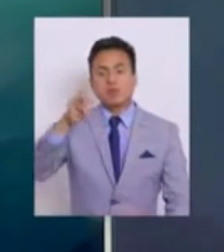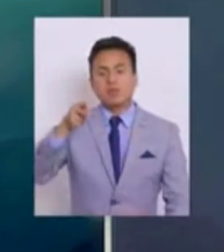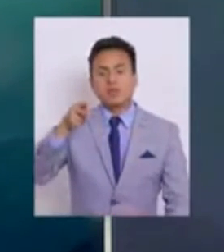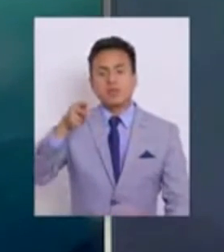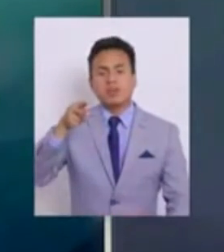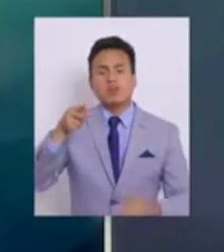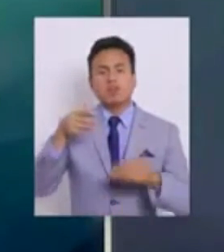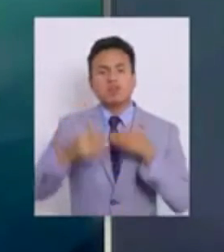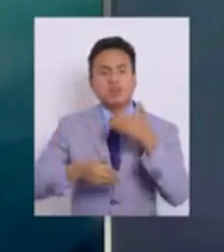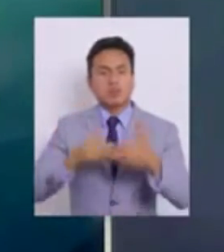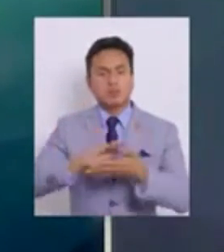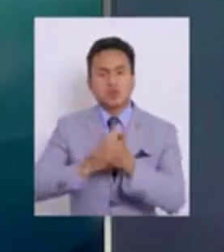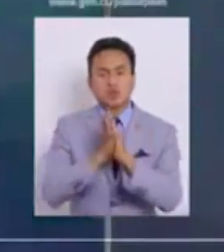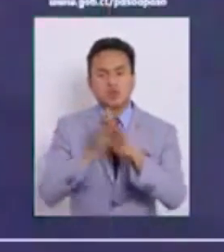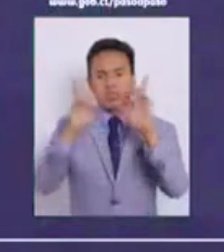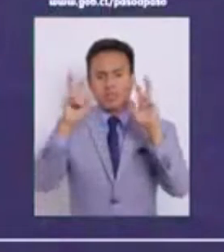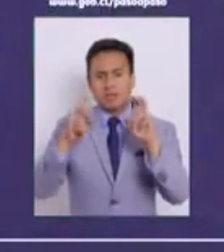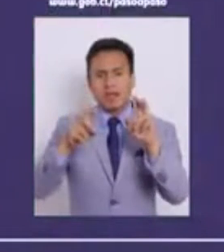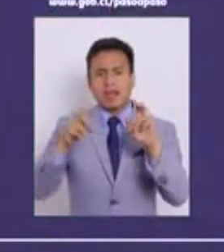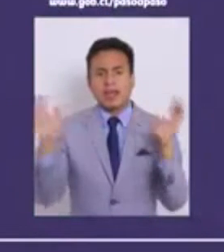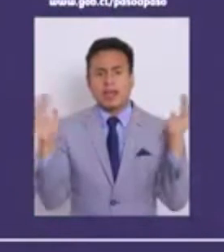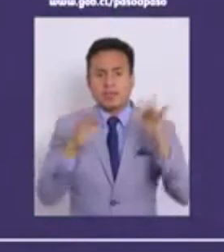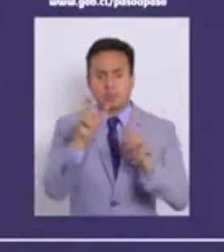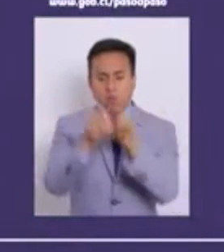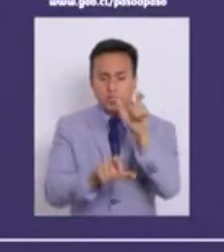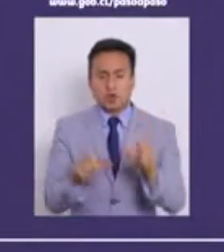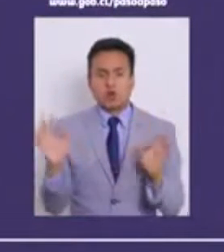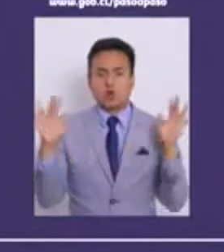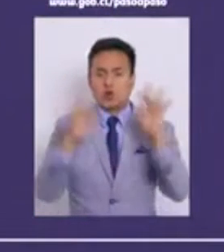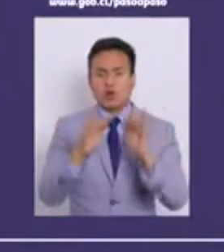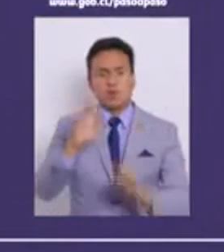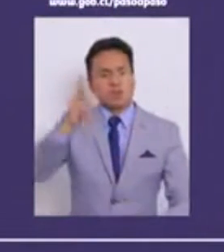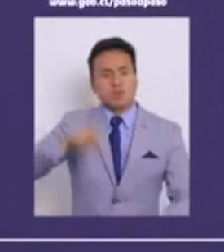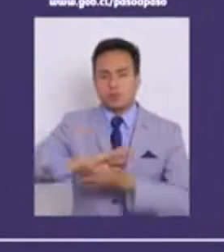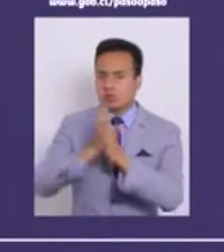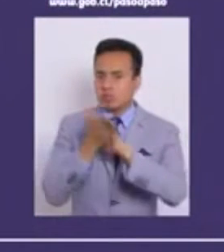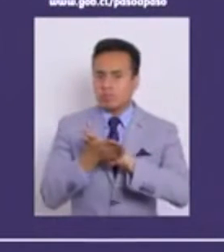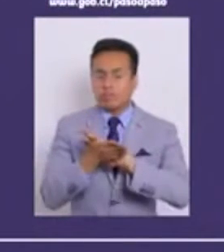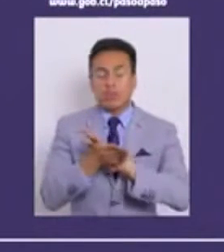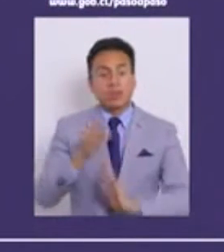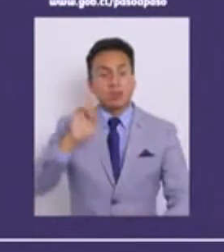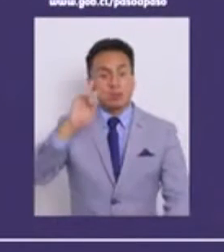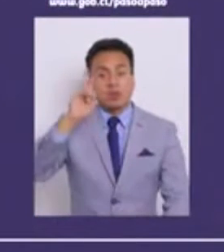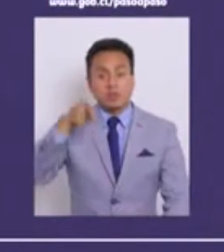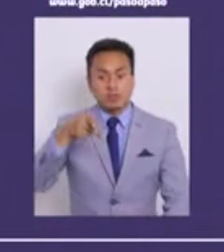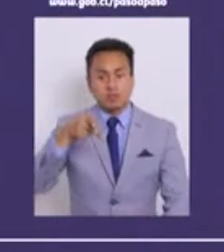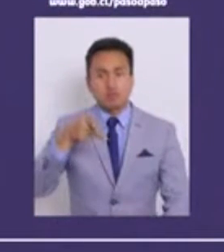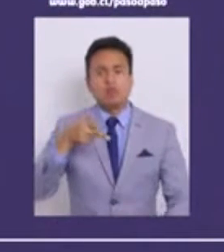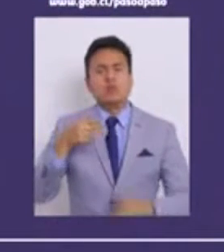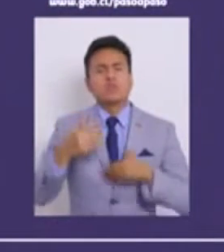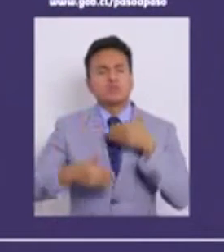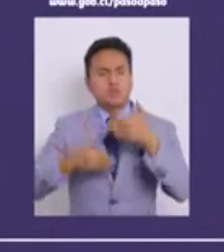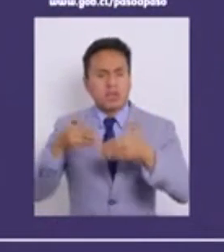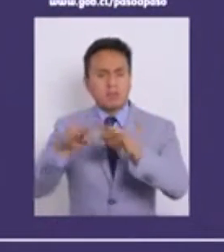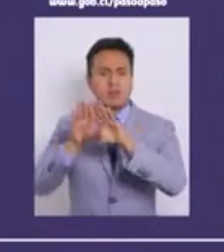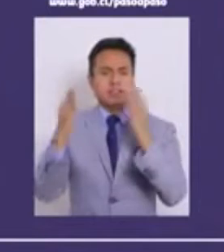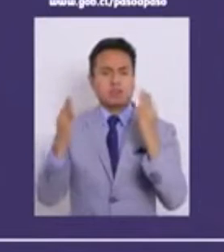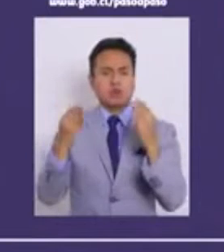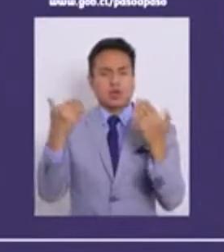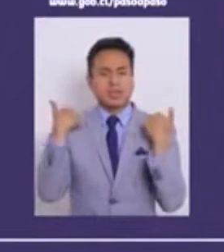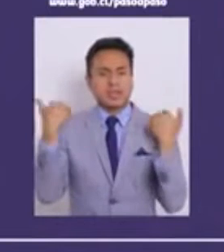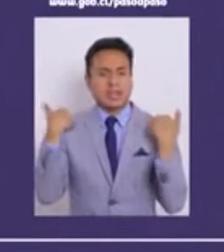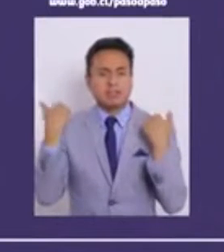funcionamiento de todo tipo de eventos con público de la prohibición del funcionamiento de los